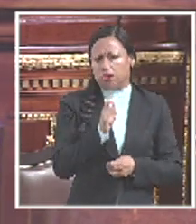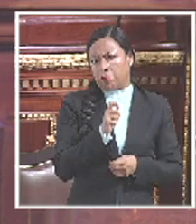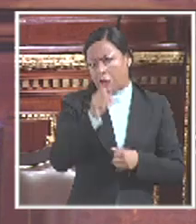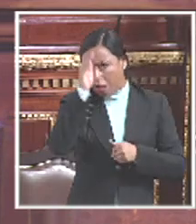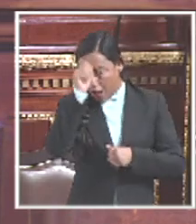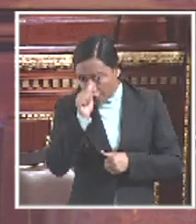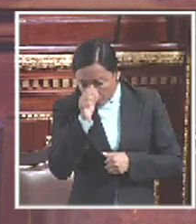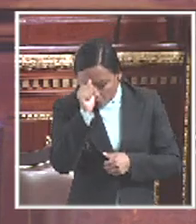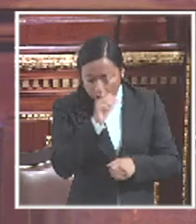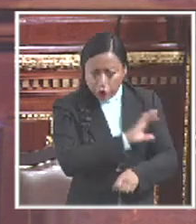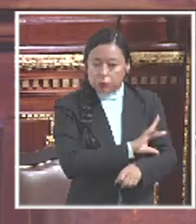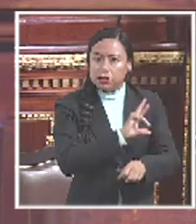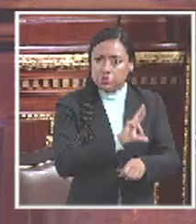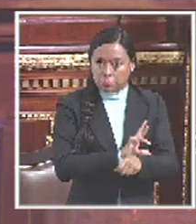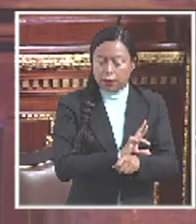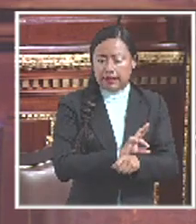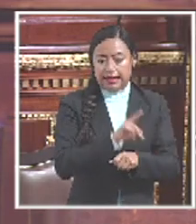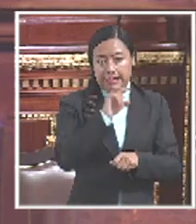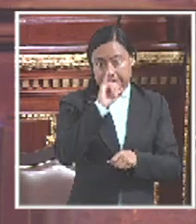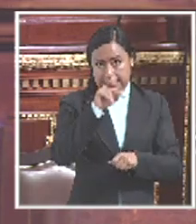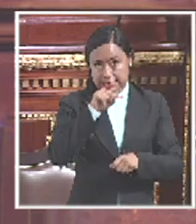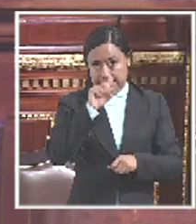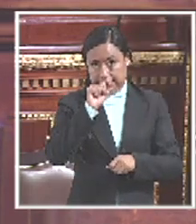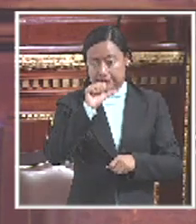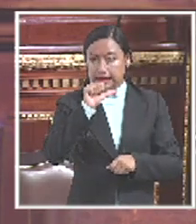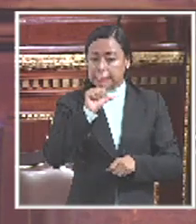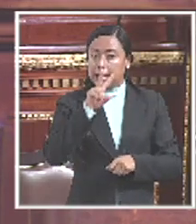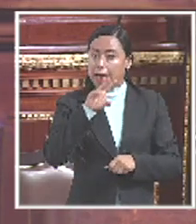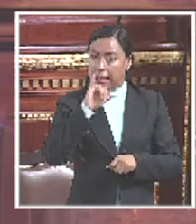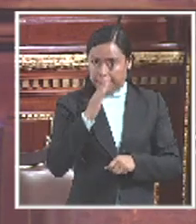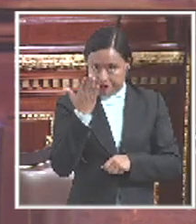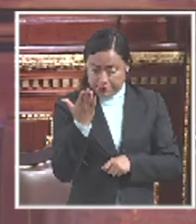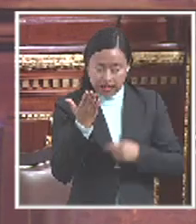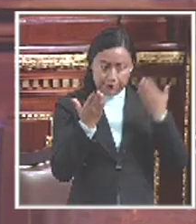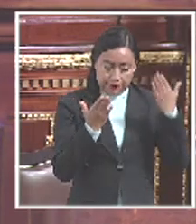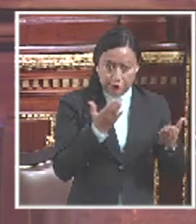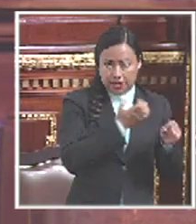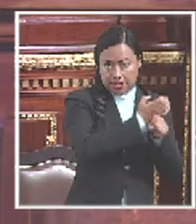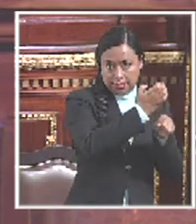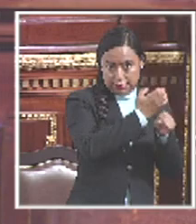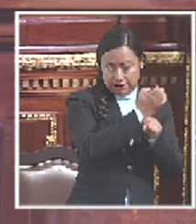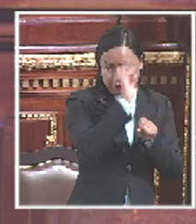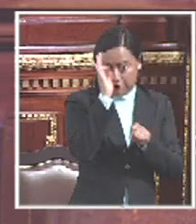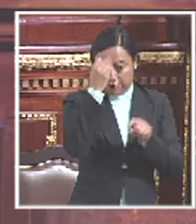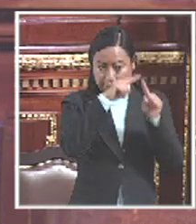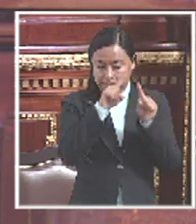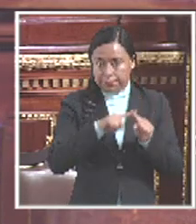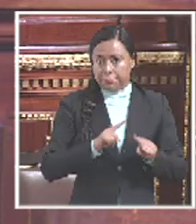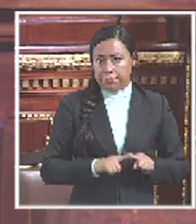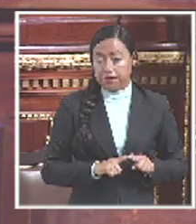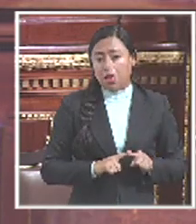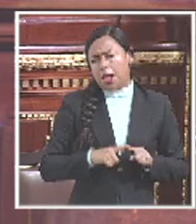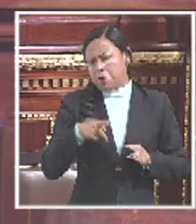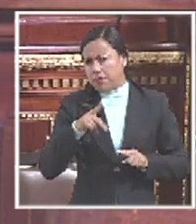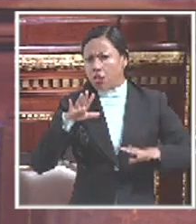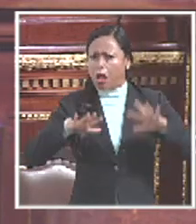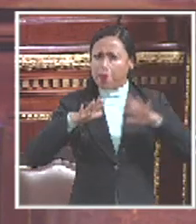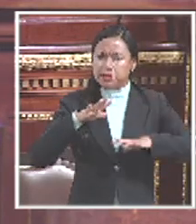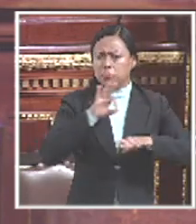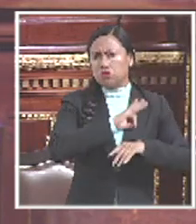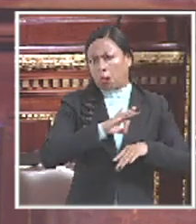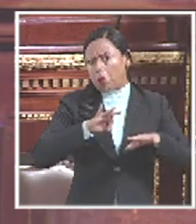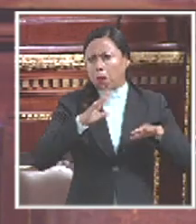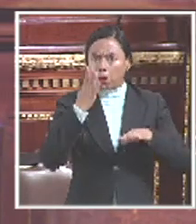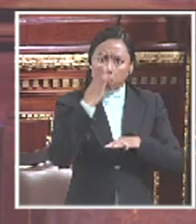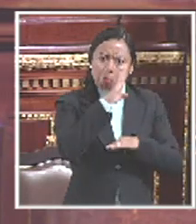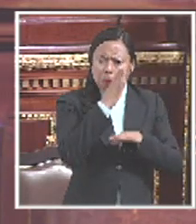INSABI y las entidades federativas. Estos acuerdos pueden variar mucho en su naturaleza, desde trabajar en coordinación con la